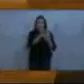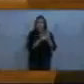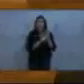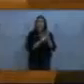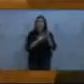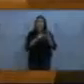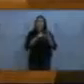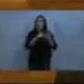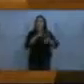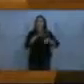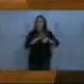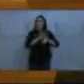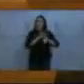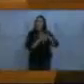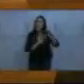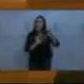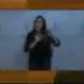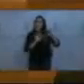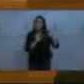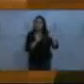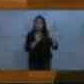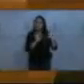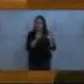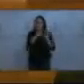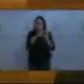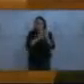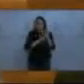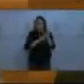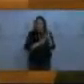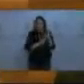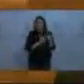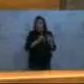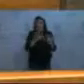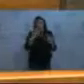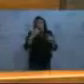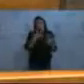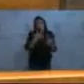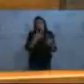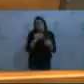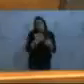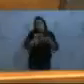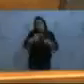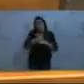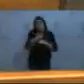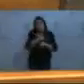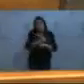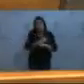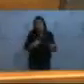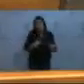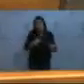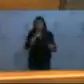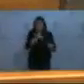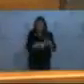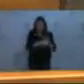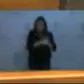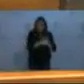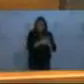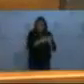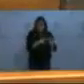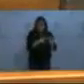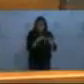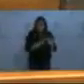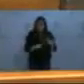perfiladas, práctica prohibida por sentencia del Tribunal Superior de Justicia de Asturias. Gracias. Señor consejero, tiene la